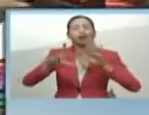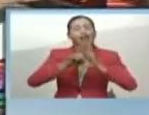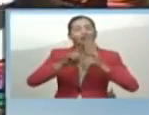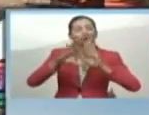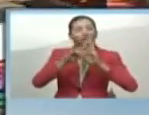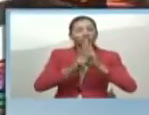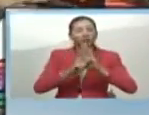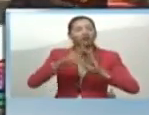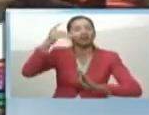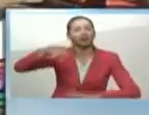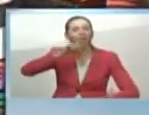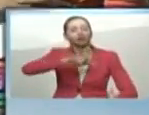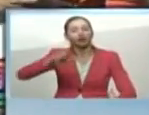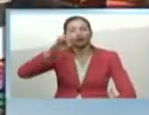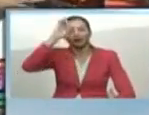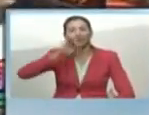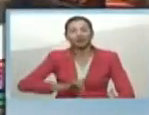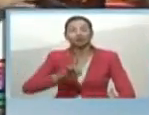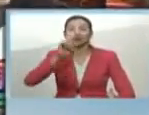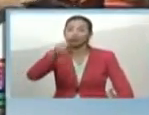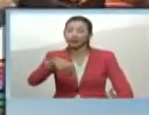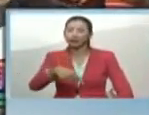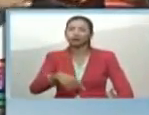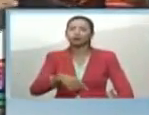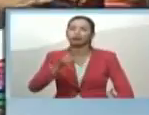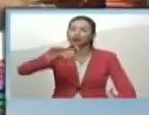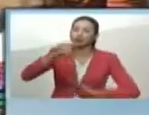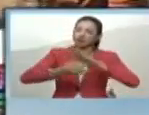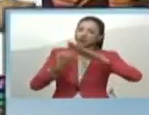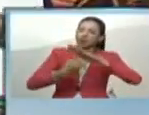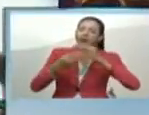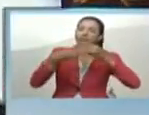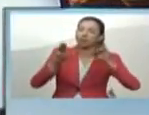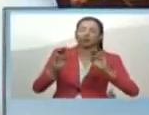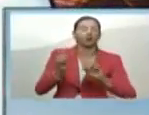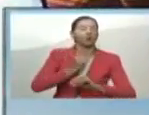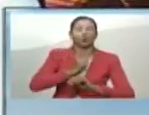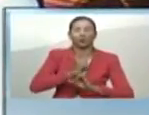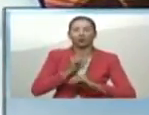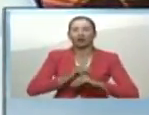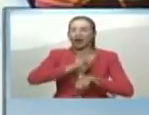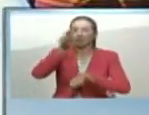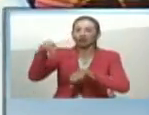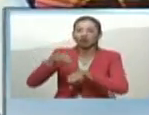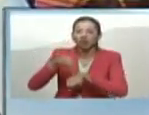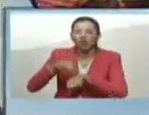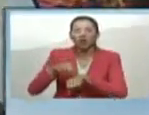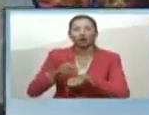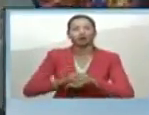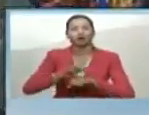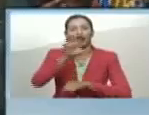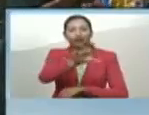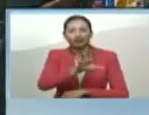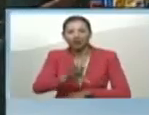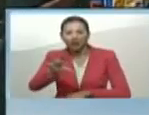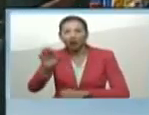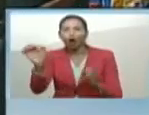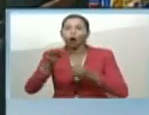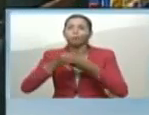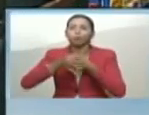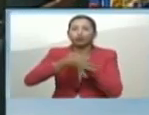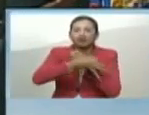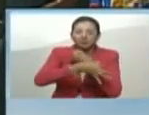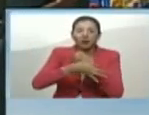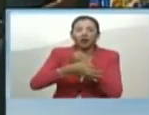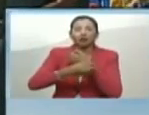campaña también necesitamos que las instituciones públicas llámese a nivel nacional estadal y municipal